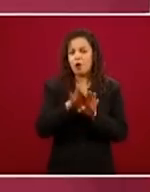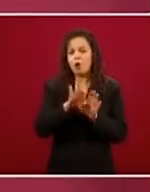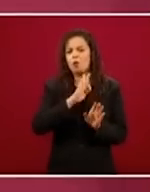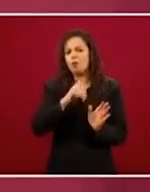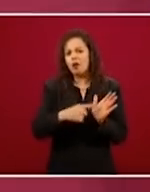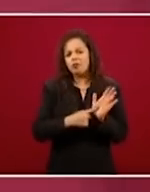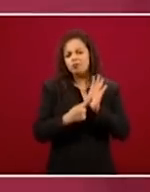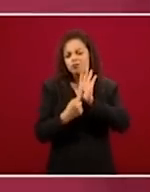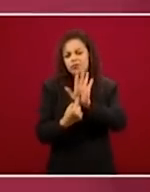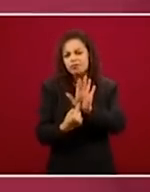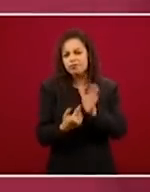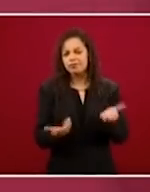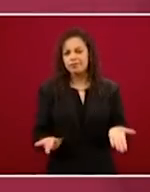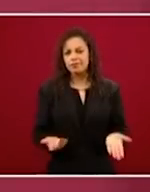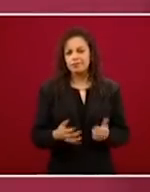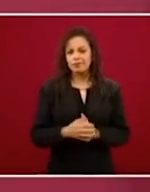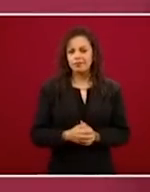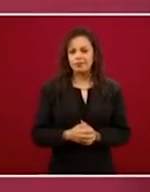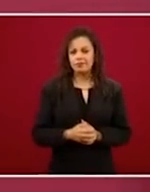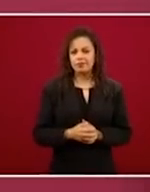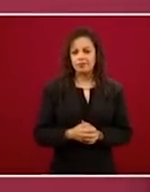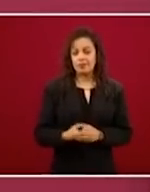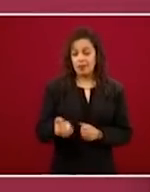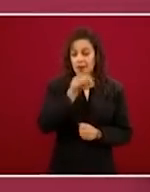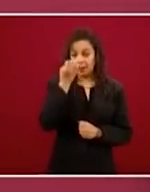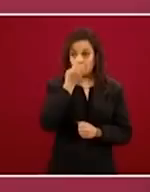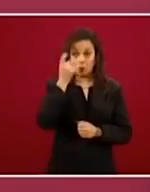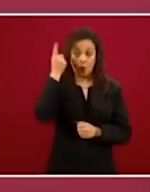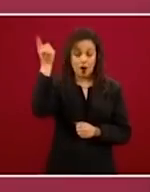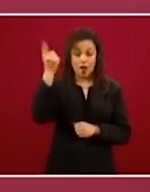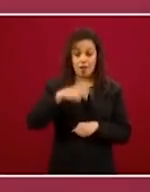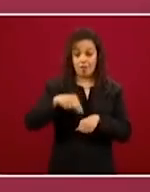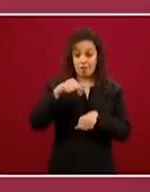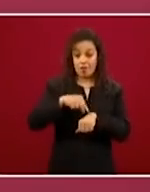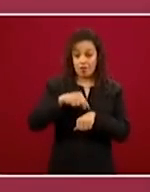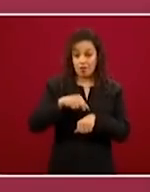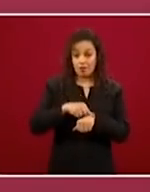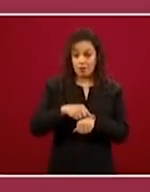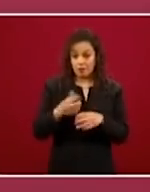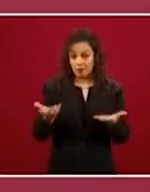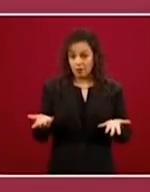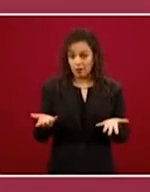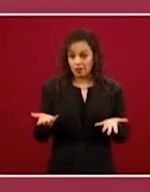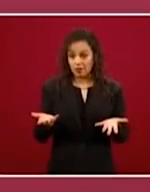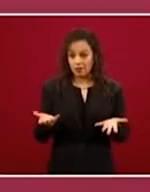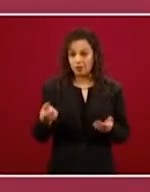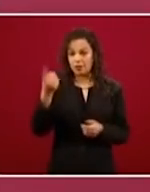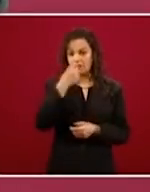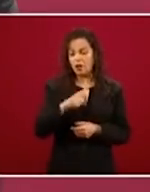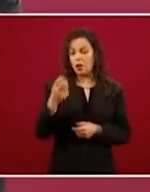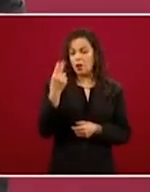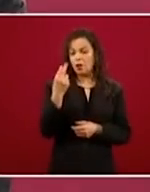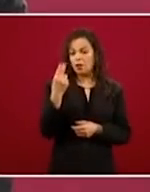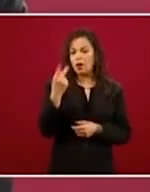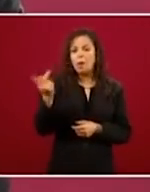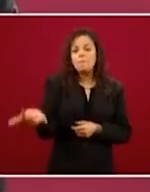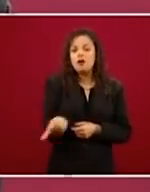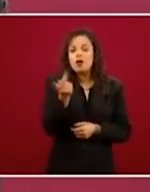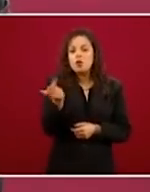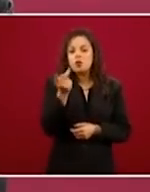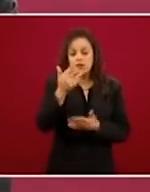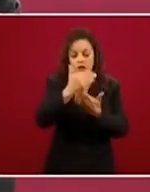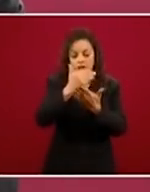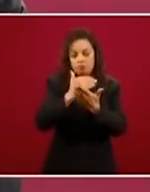hacían en las escuelas de medicina aquí en la unam 125 preguntas